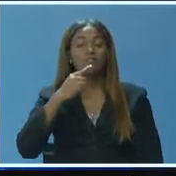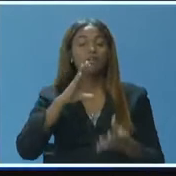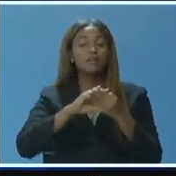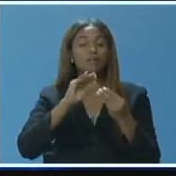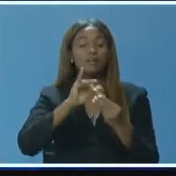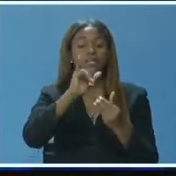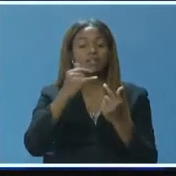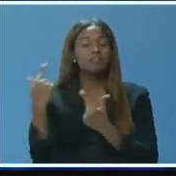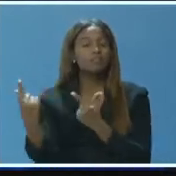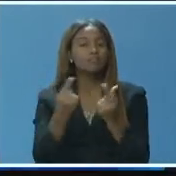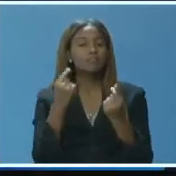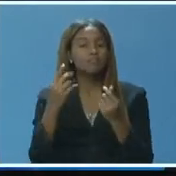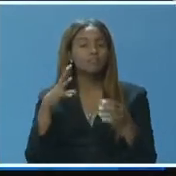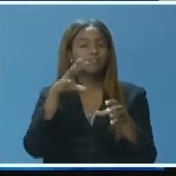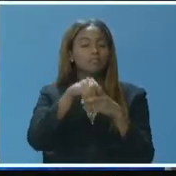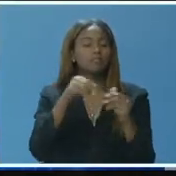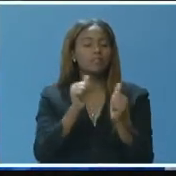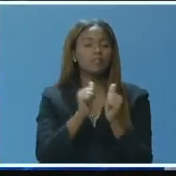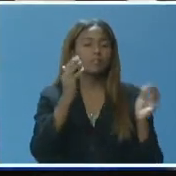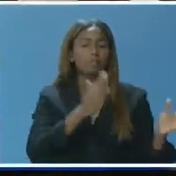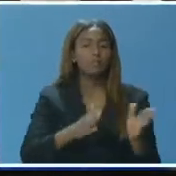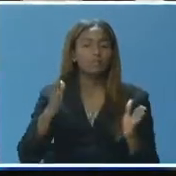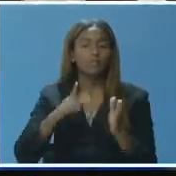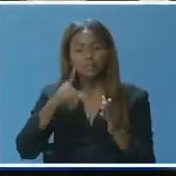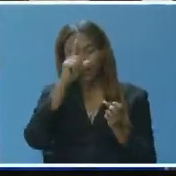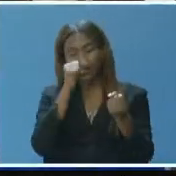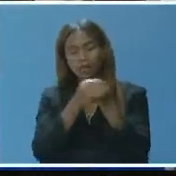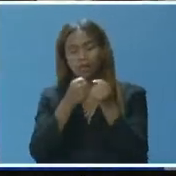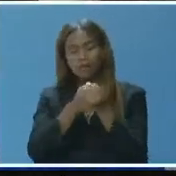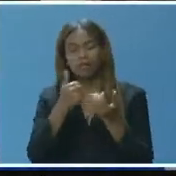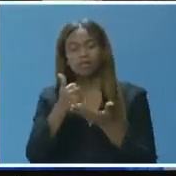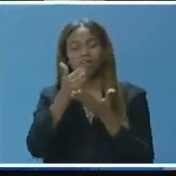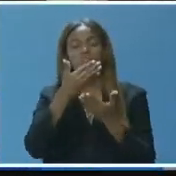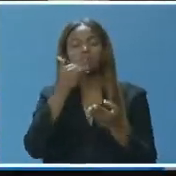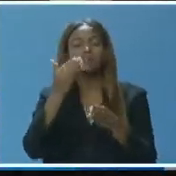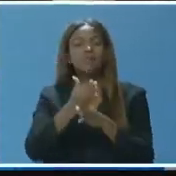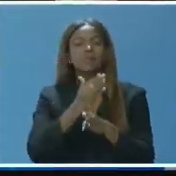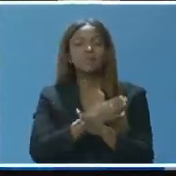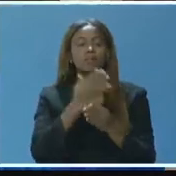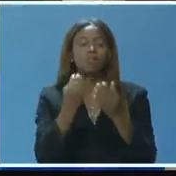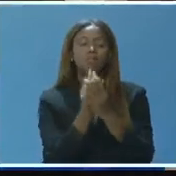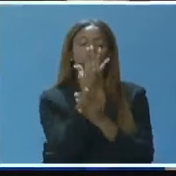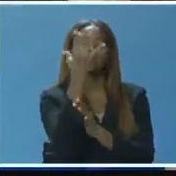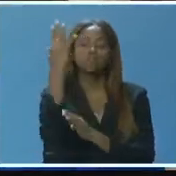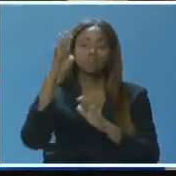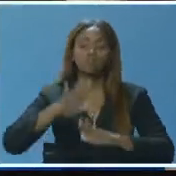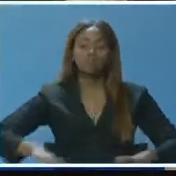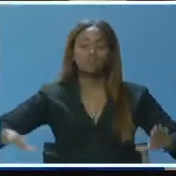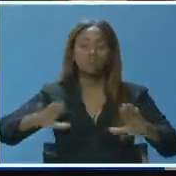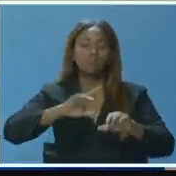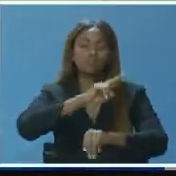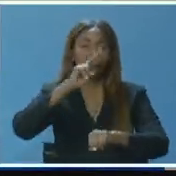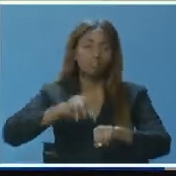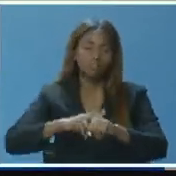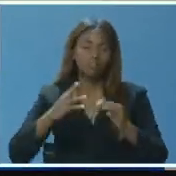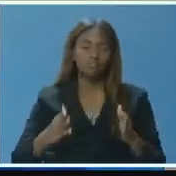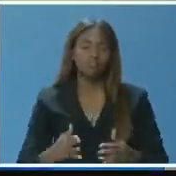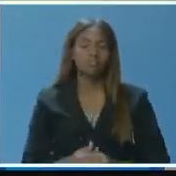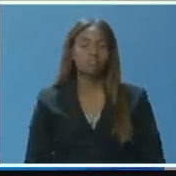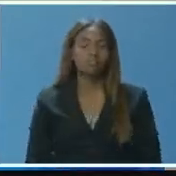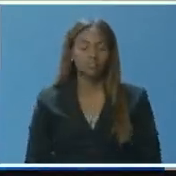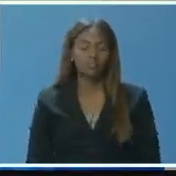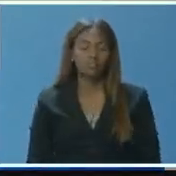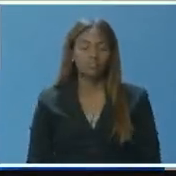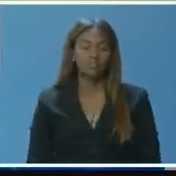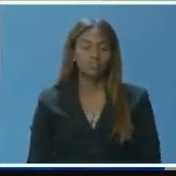esta actividad forma parte del proceso de contribuir con la mejora de la flora a nivel nacional. Estamos